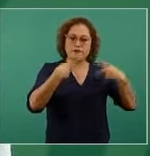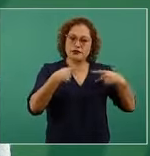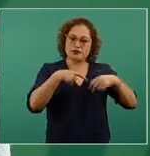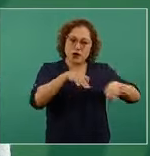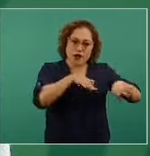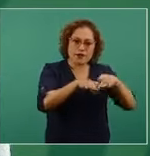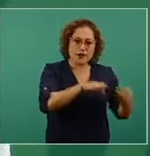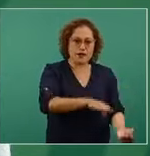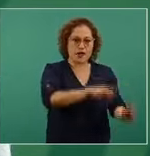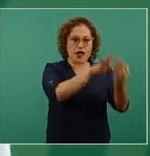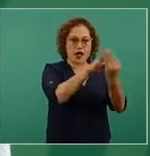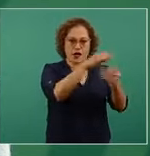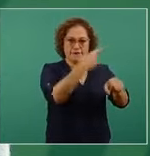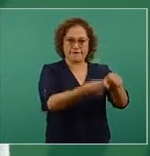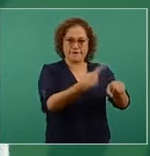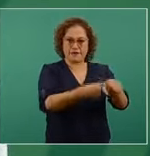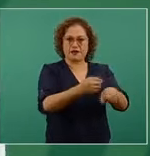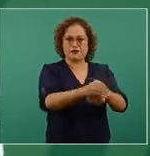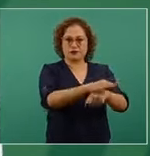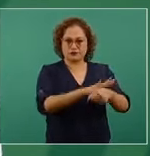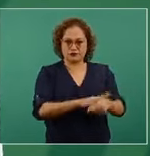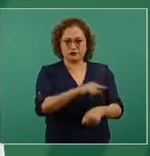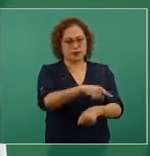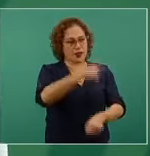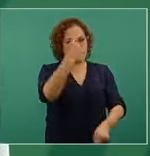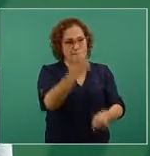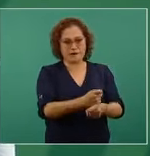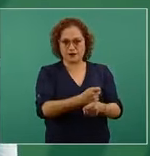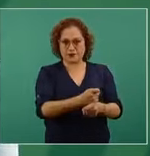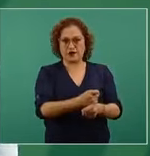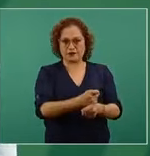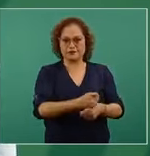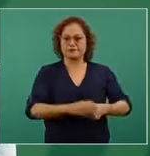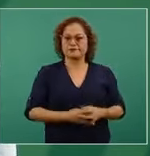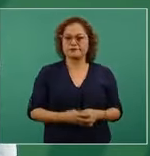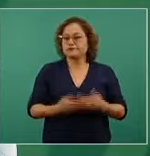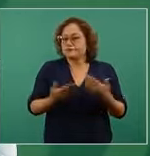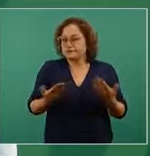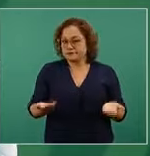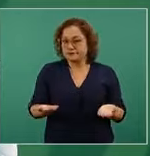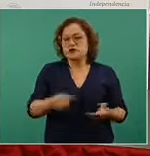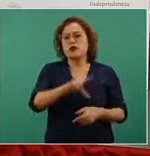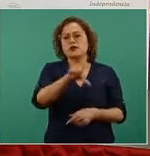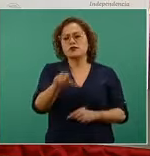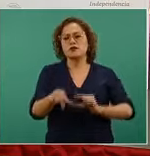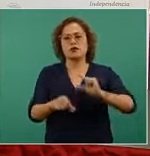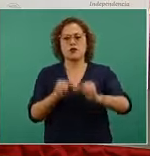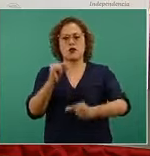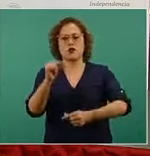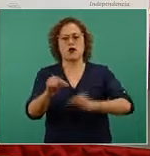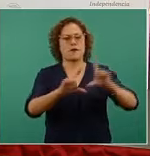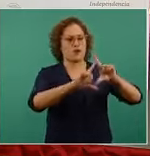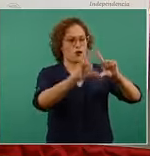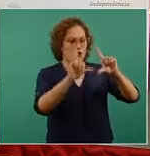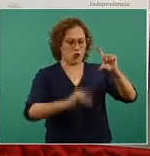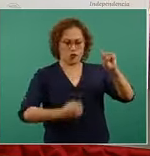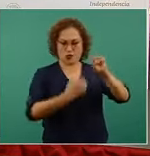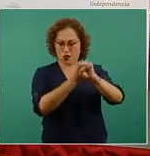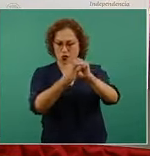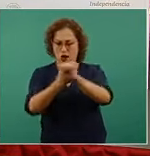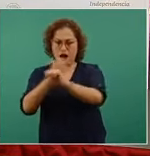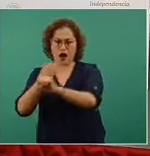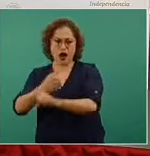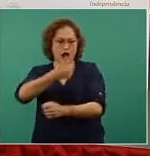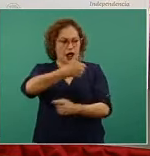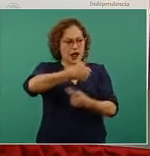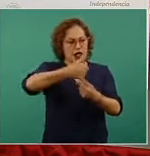la población de primera línea de trabajadora de la salud en un momento dado cada entidad federativa con jurisdicción sanitaria